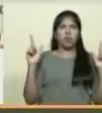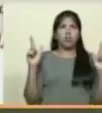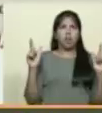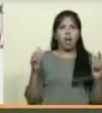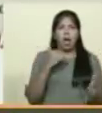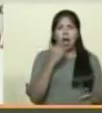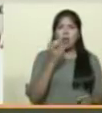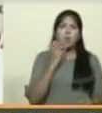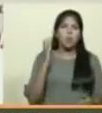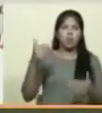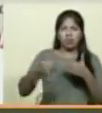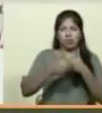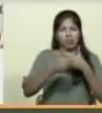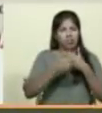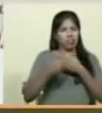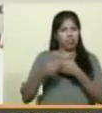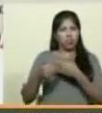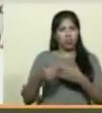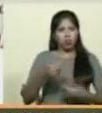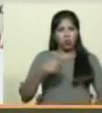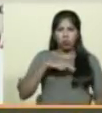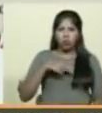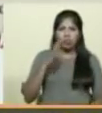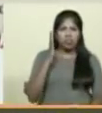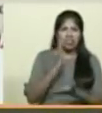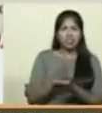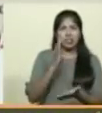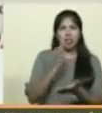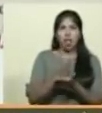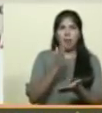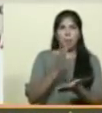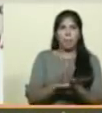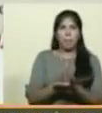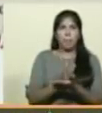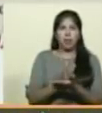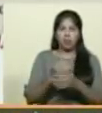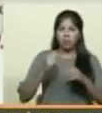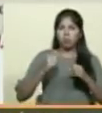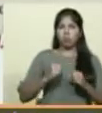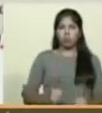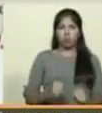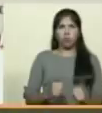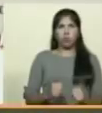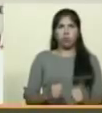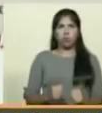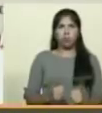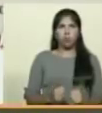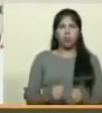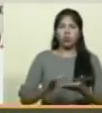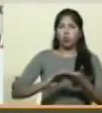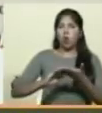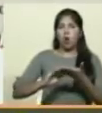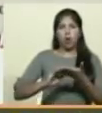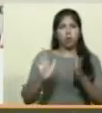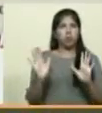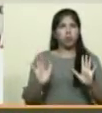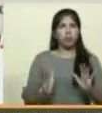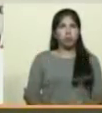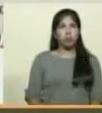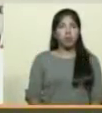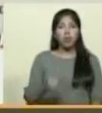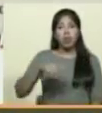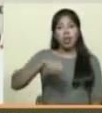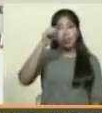cualquier amenaza, siempre responde con valentía y dignidad. Este